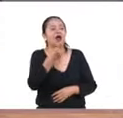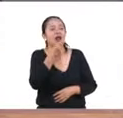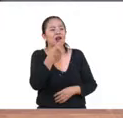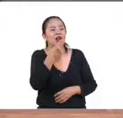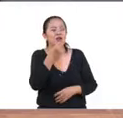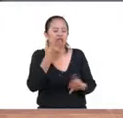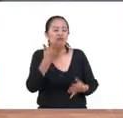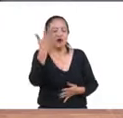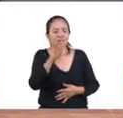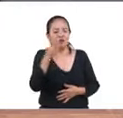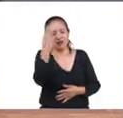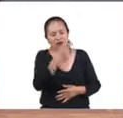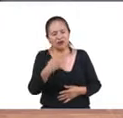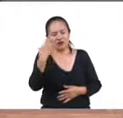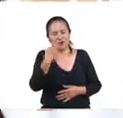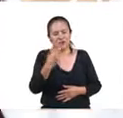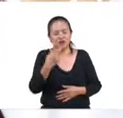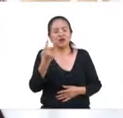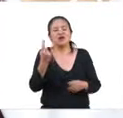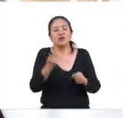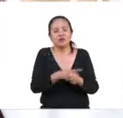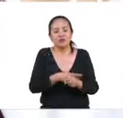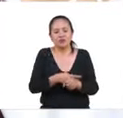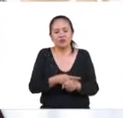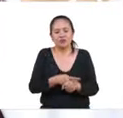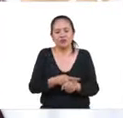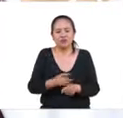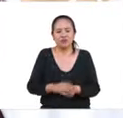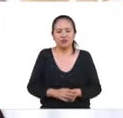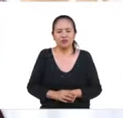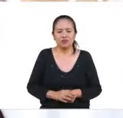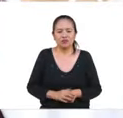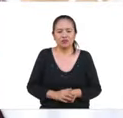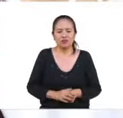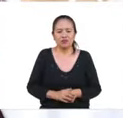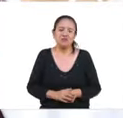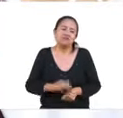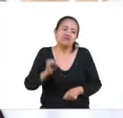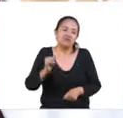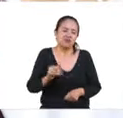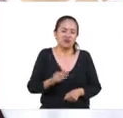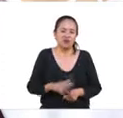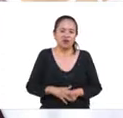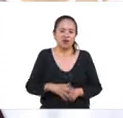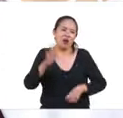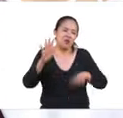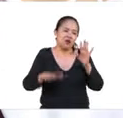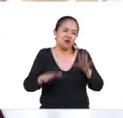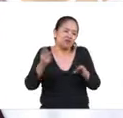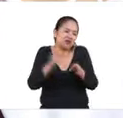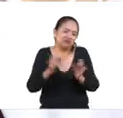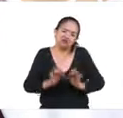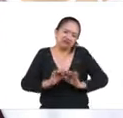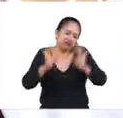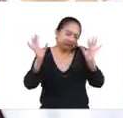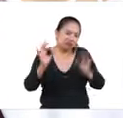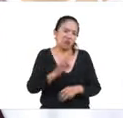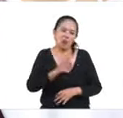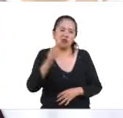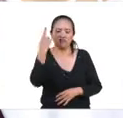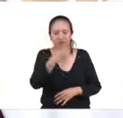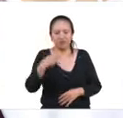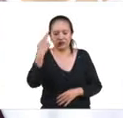sus mecanismos para revisar la actuación policial y si en algún caso hubo algo que no debería de haber ocurrido, pues tiene